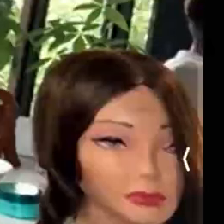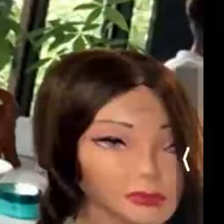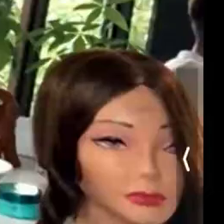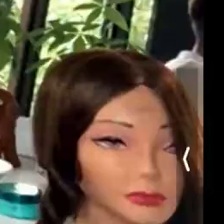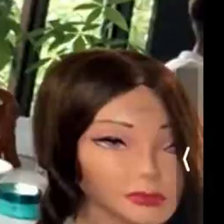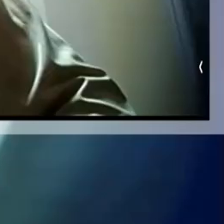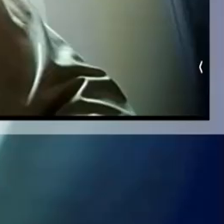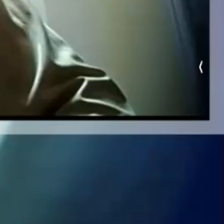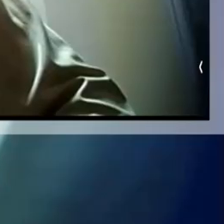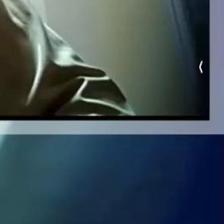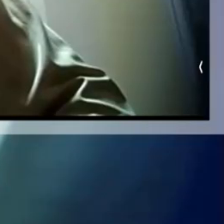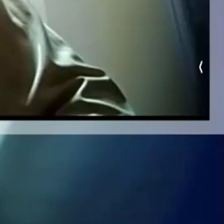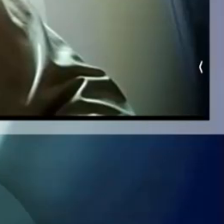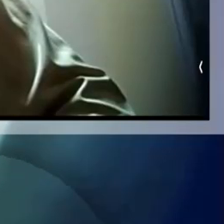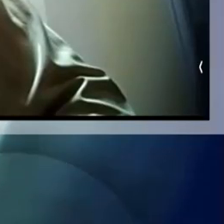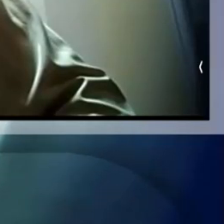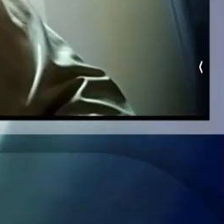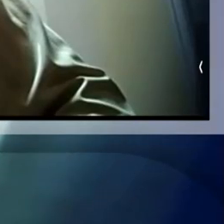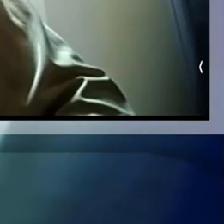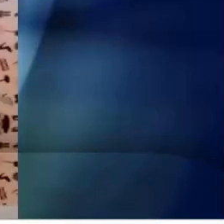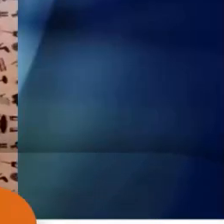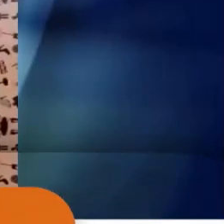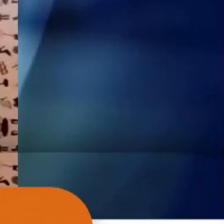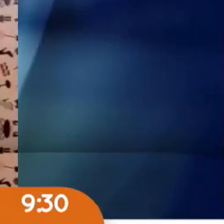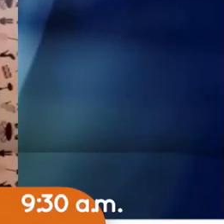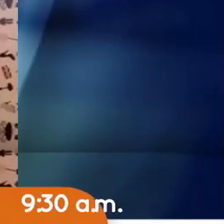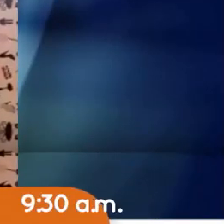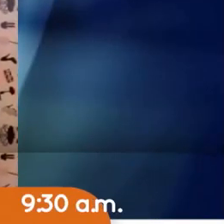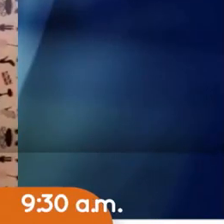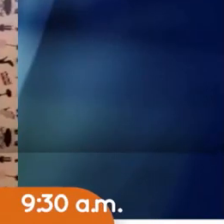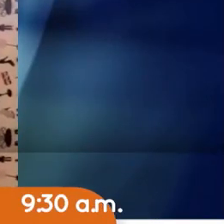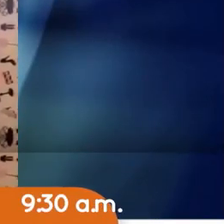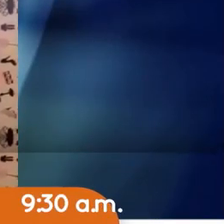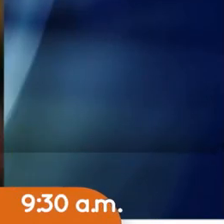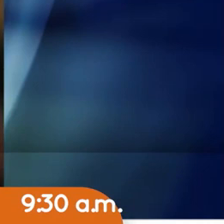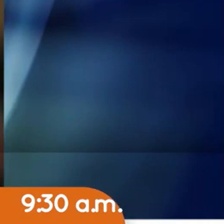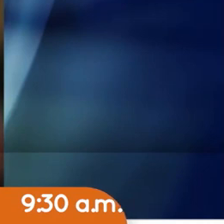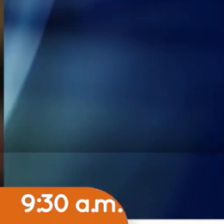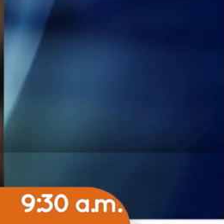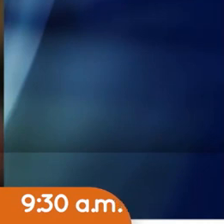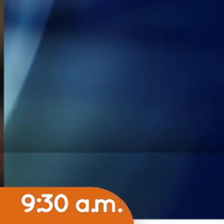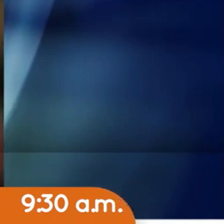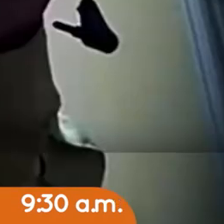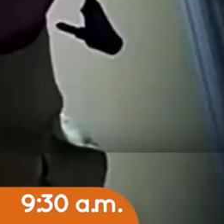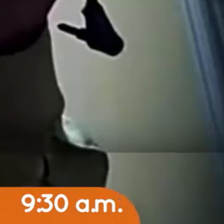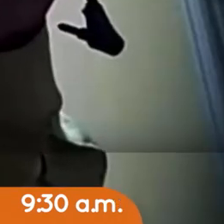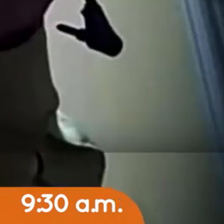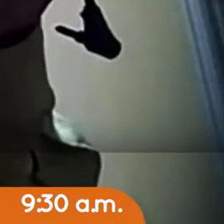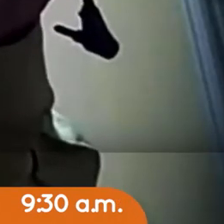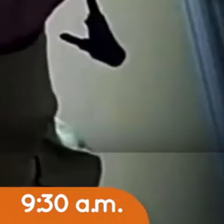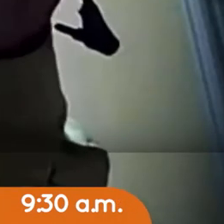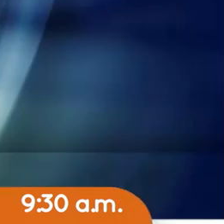Todos los estilos de vida se unen en Mi Parque Tu Casa para empezar tus días con un toque diferente de arte,